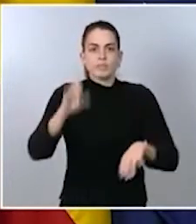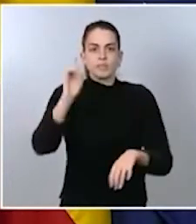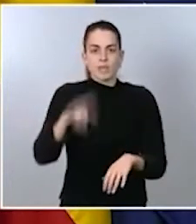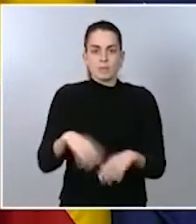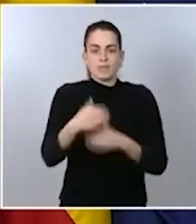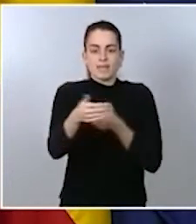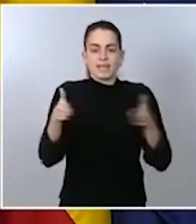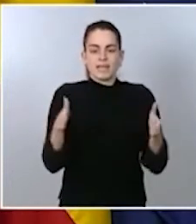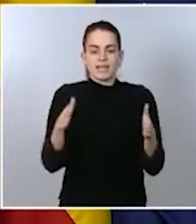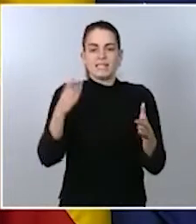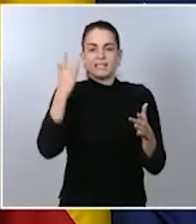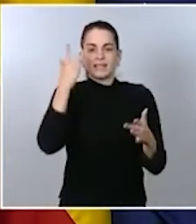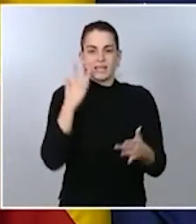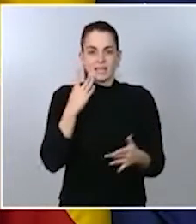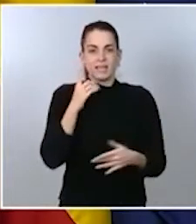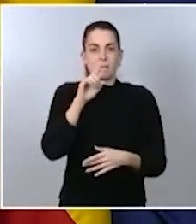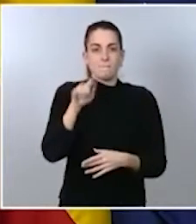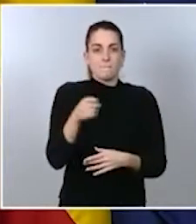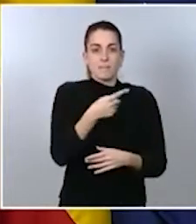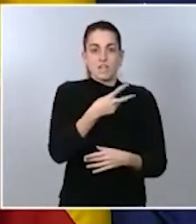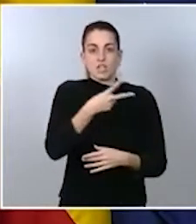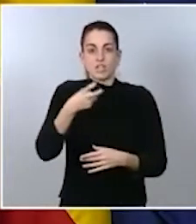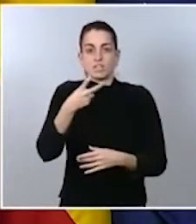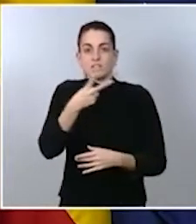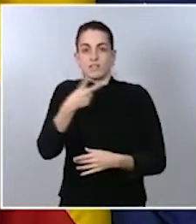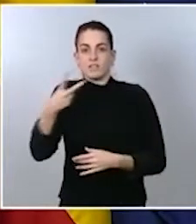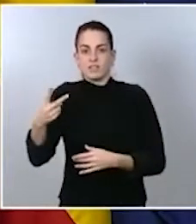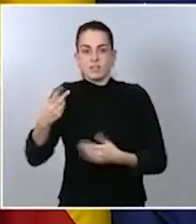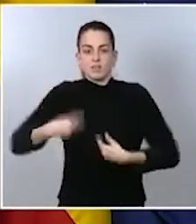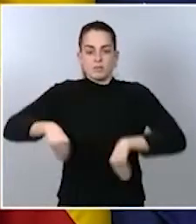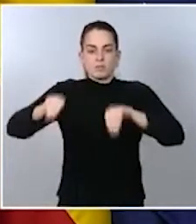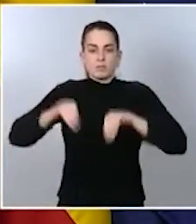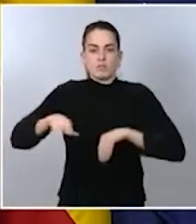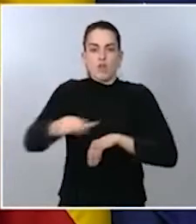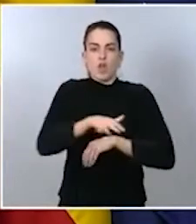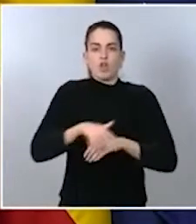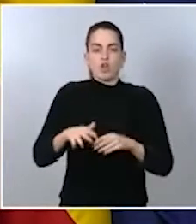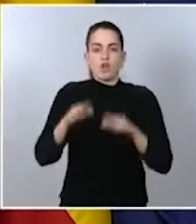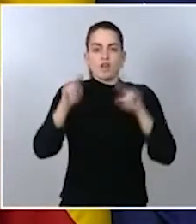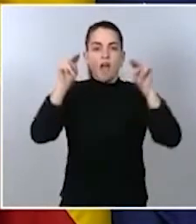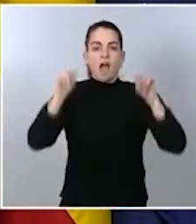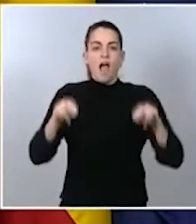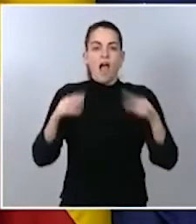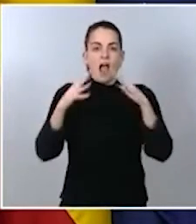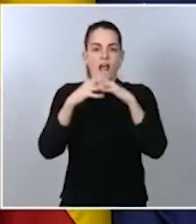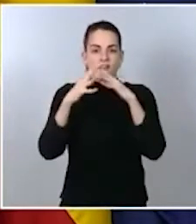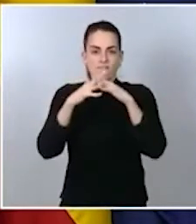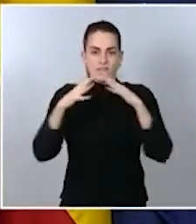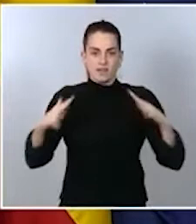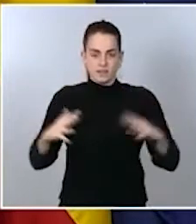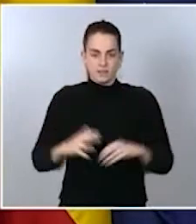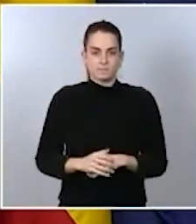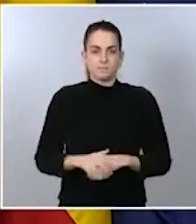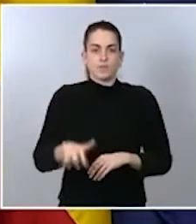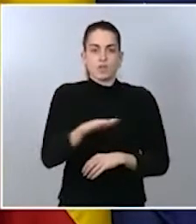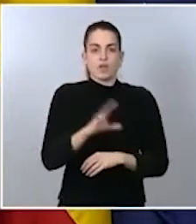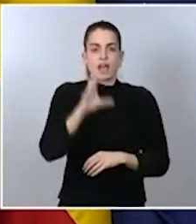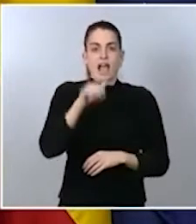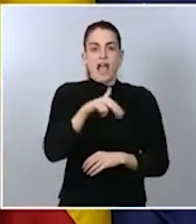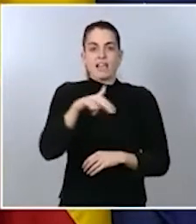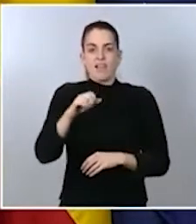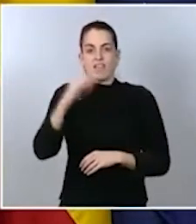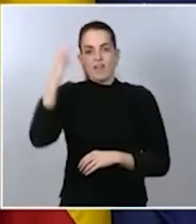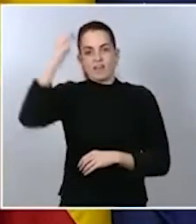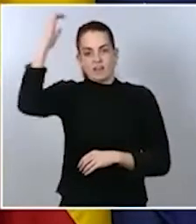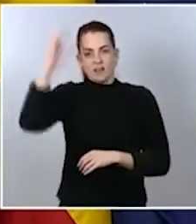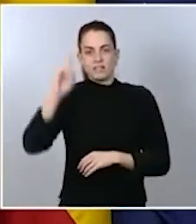1.222 mantas en el albergue de la cañada real iglesia de la cañada real y polideportivo cerro